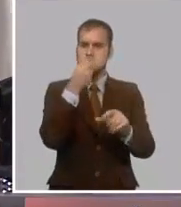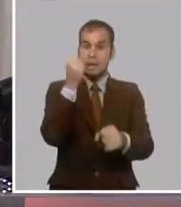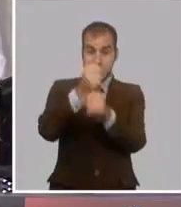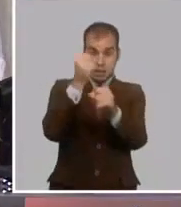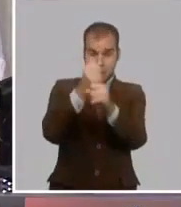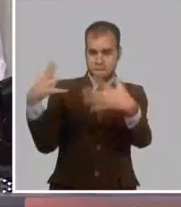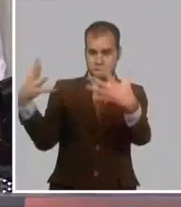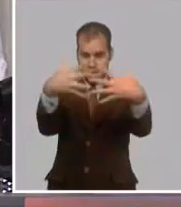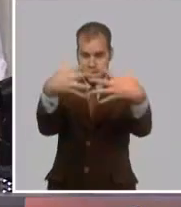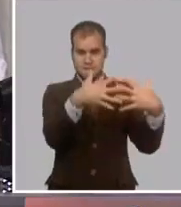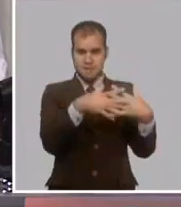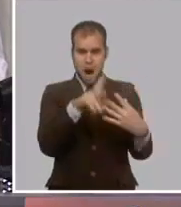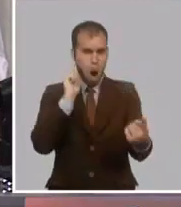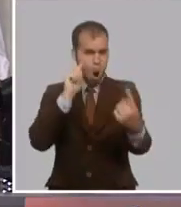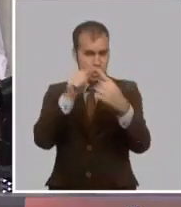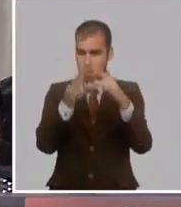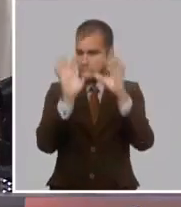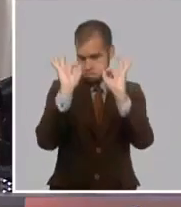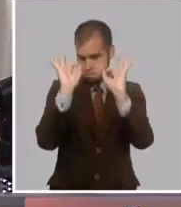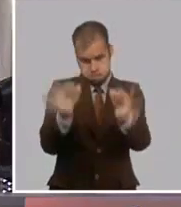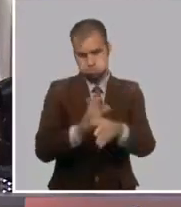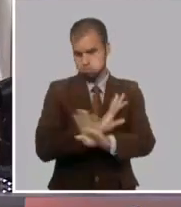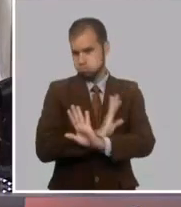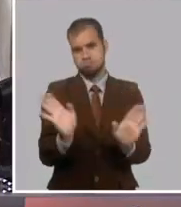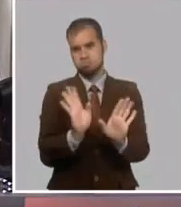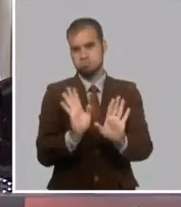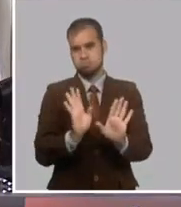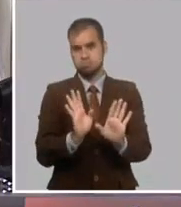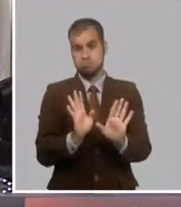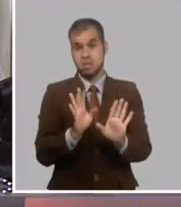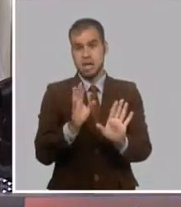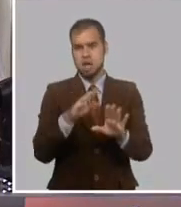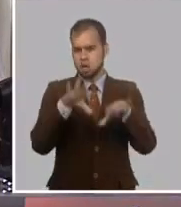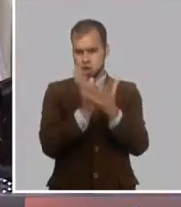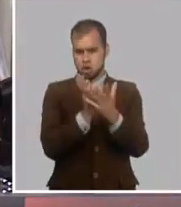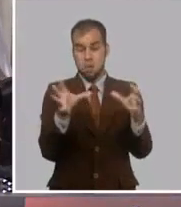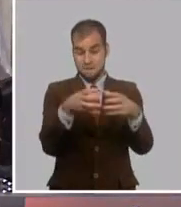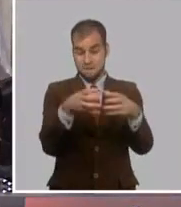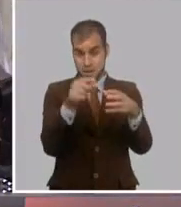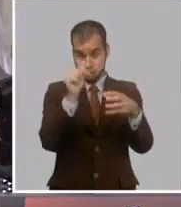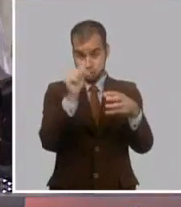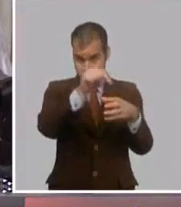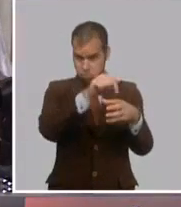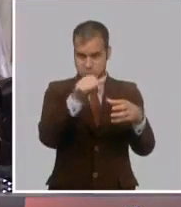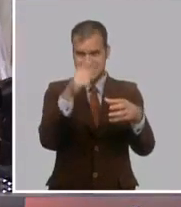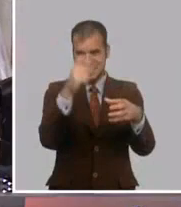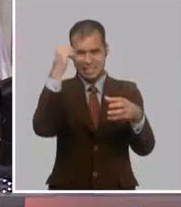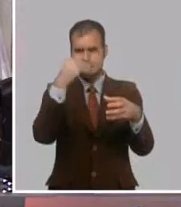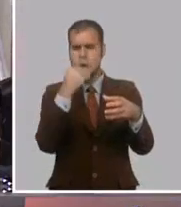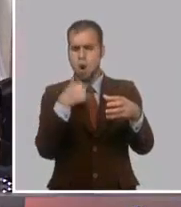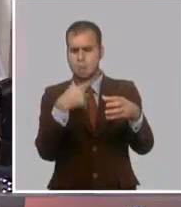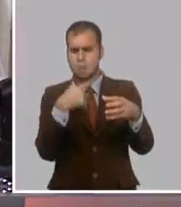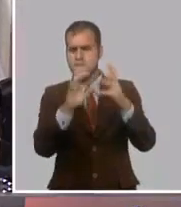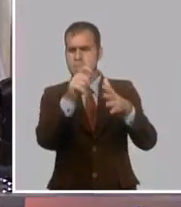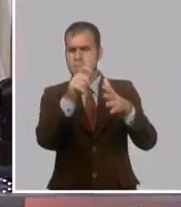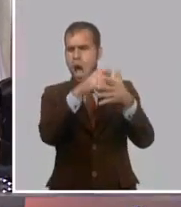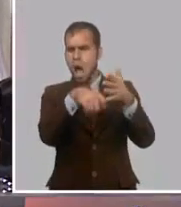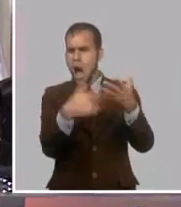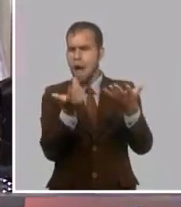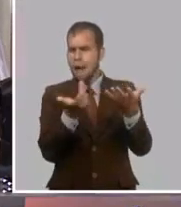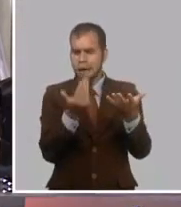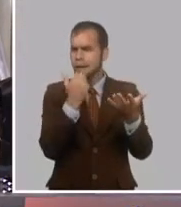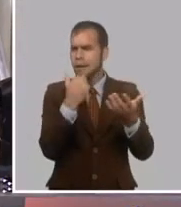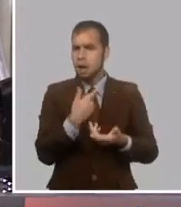mismo objetivo si estudiamos las bases del partido revolucionario cubano que parecen muy sencillas y tienen una norma de